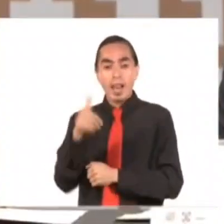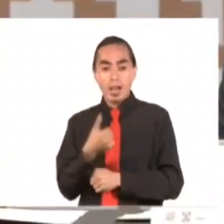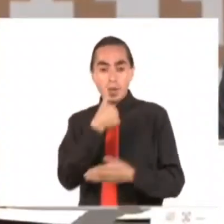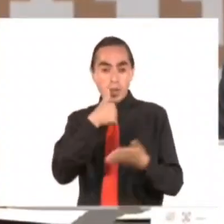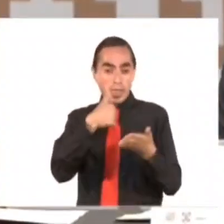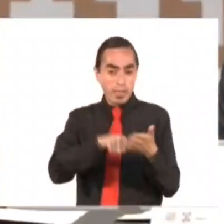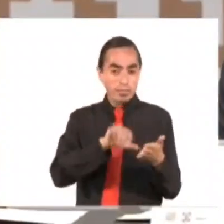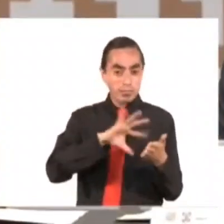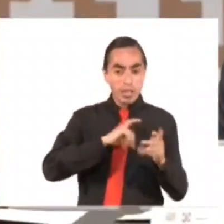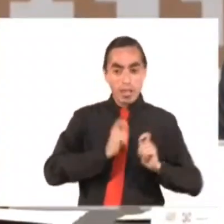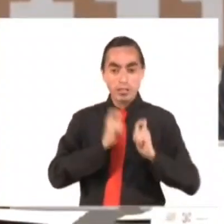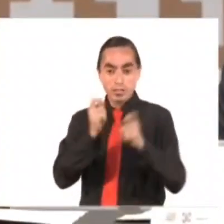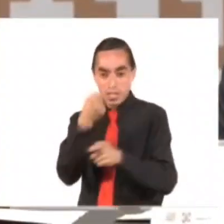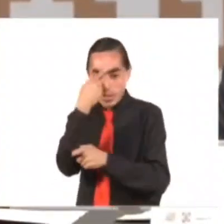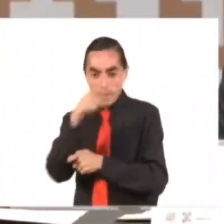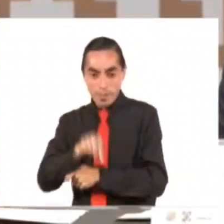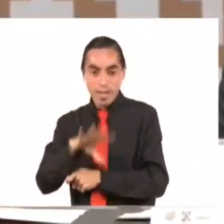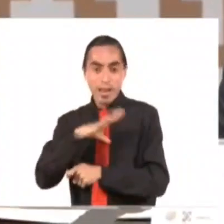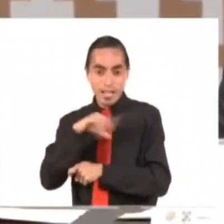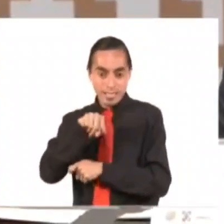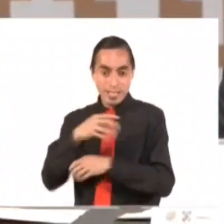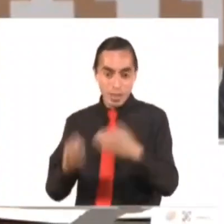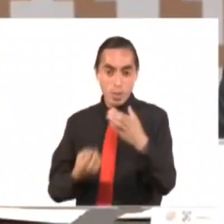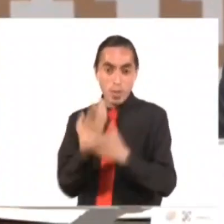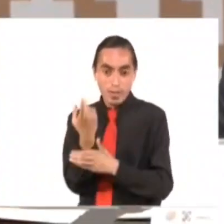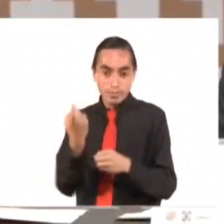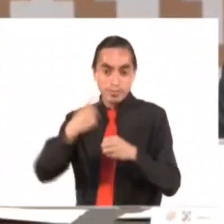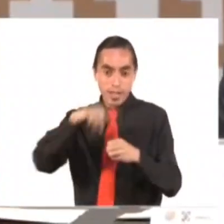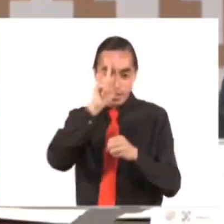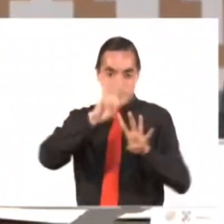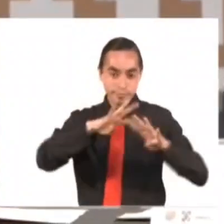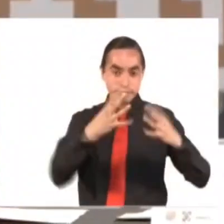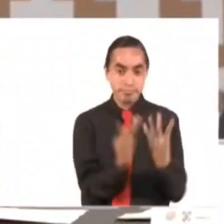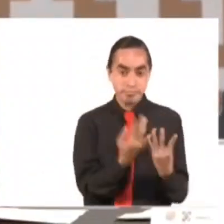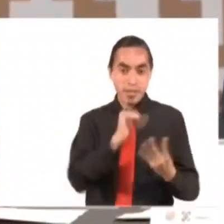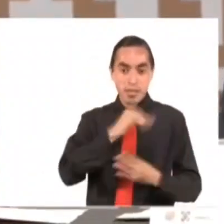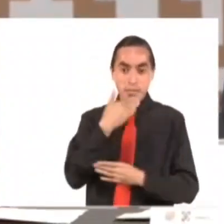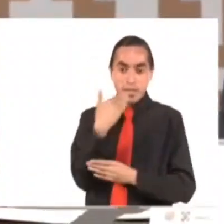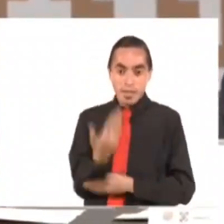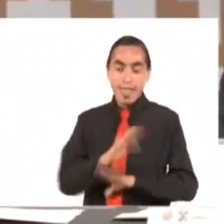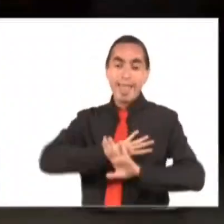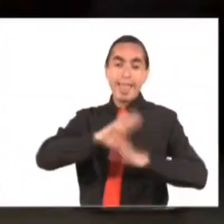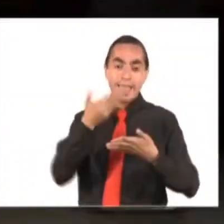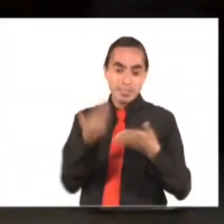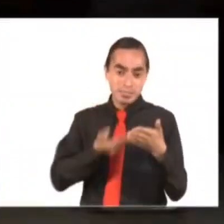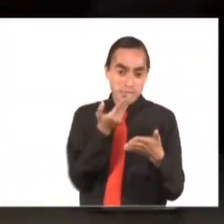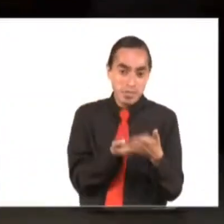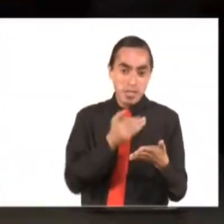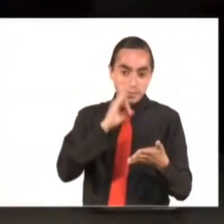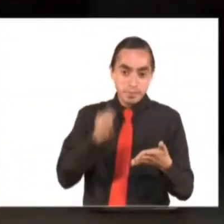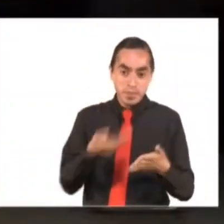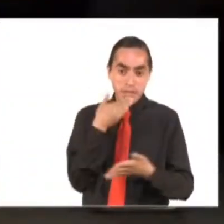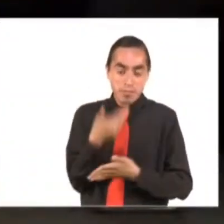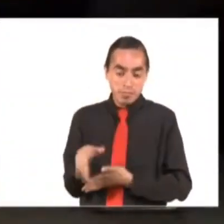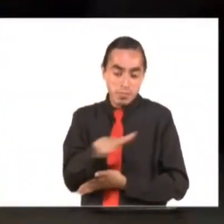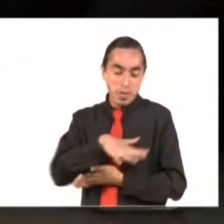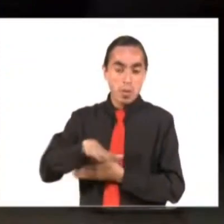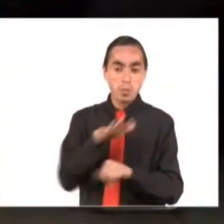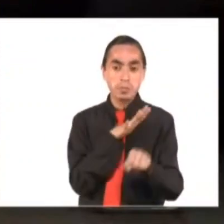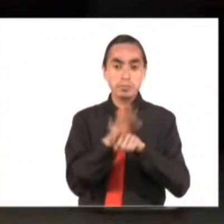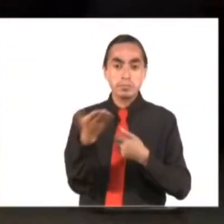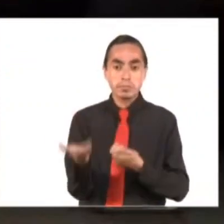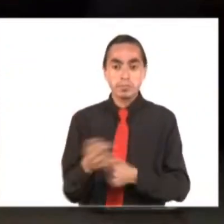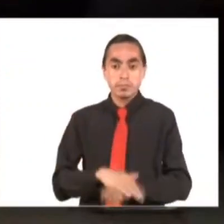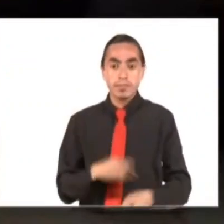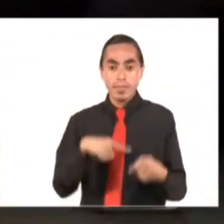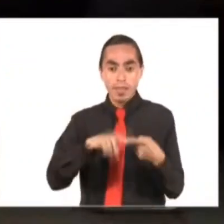para integrarse a este nuevo periodo de consejeros del CESA, las propuestas aprobadas por los mismos sectores fueron: